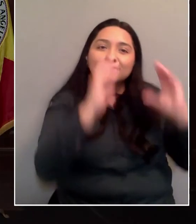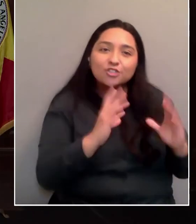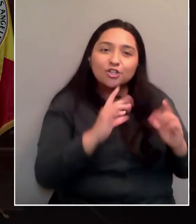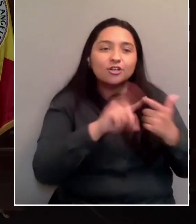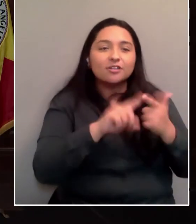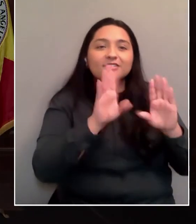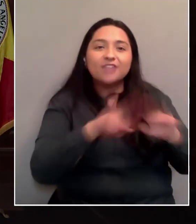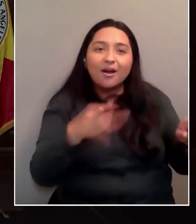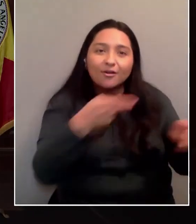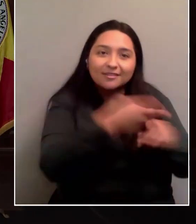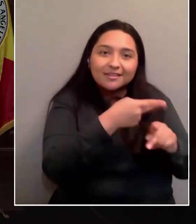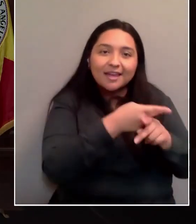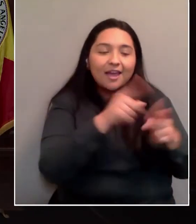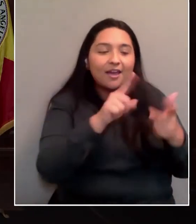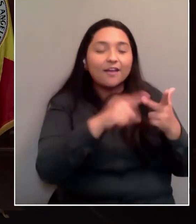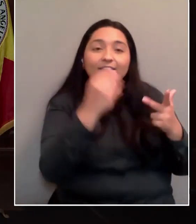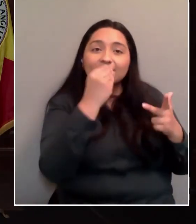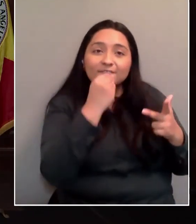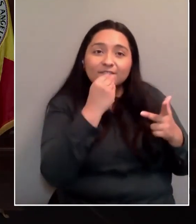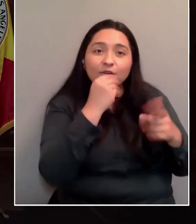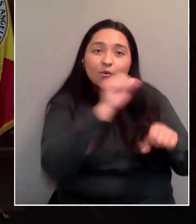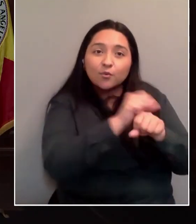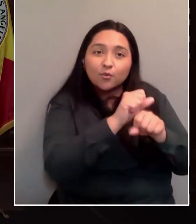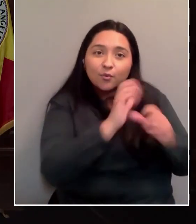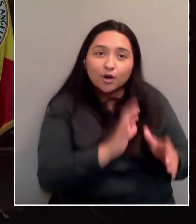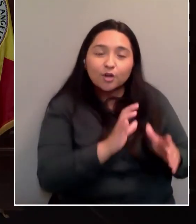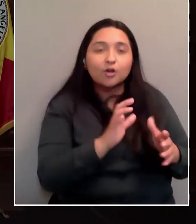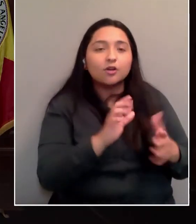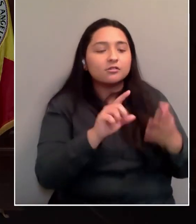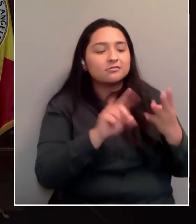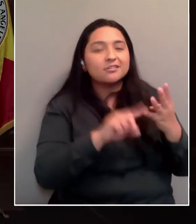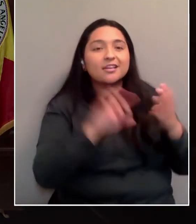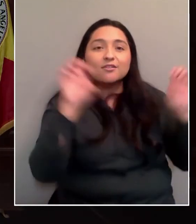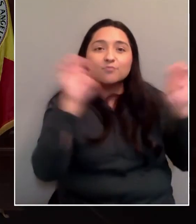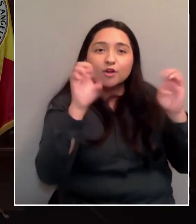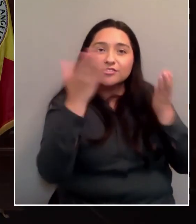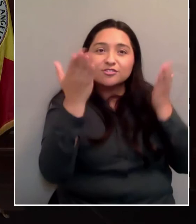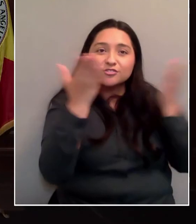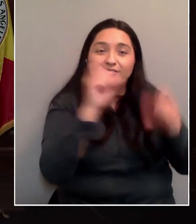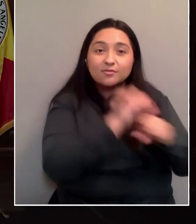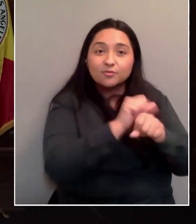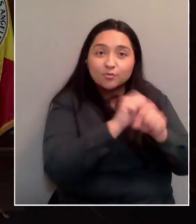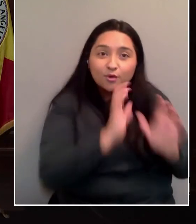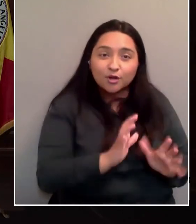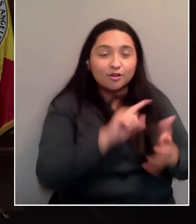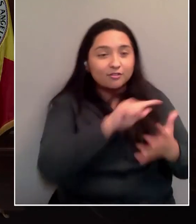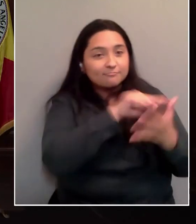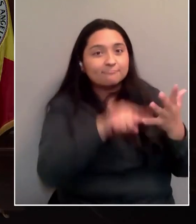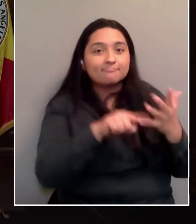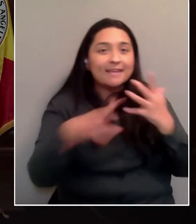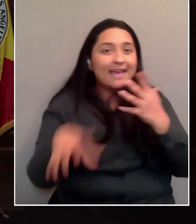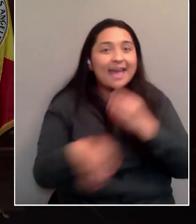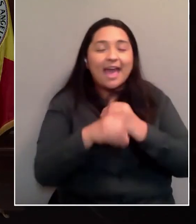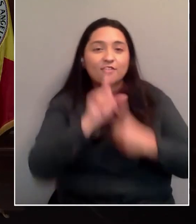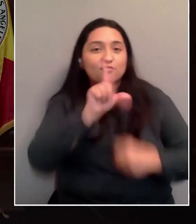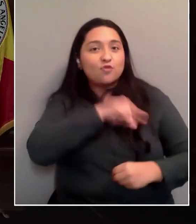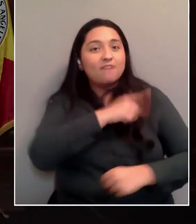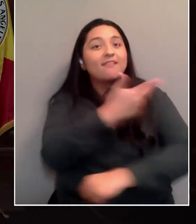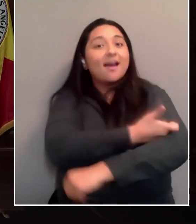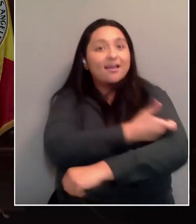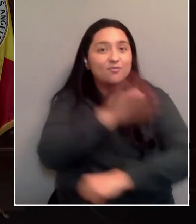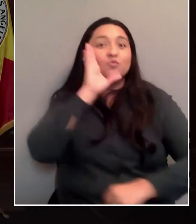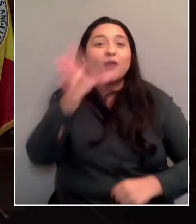y agricultura, y servicios de emergencia y oficiales de la ley en las próximas semanas. Pero necesitamos